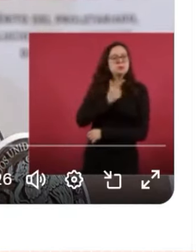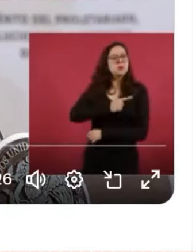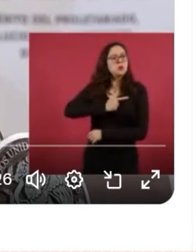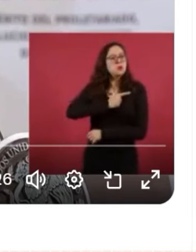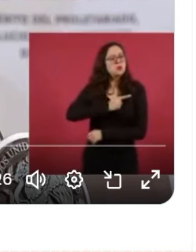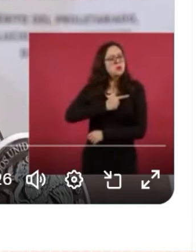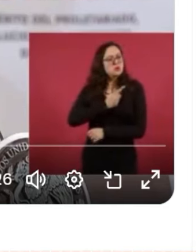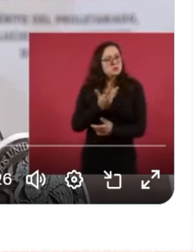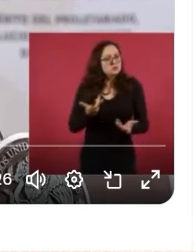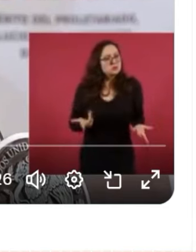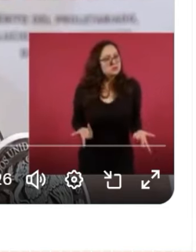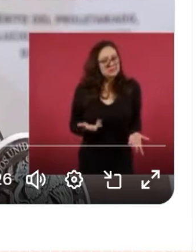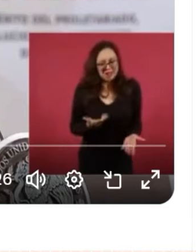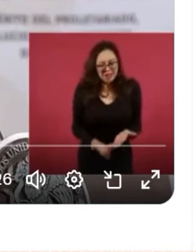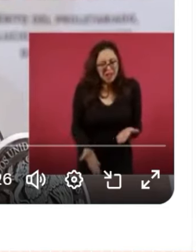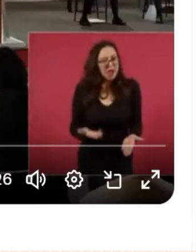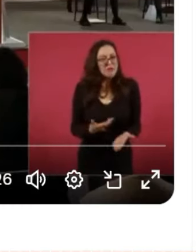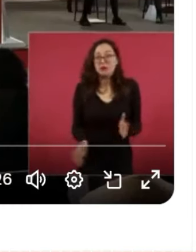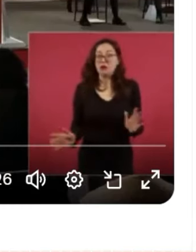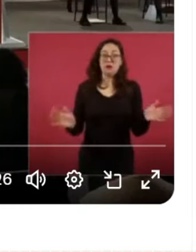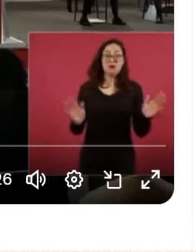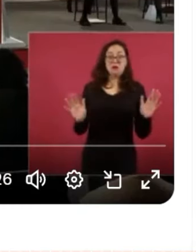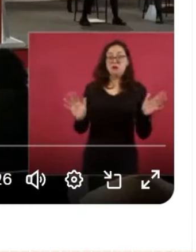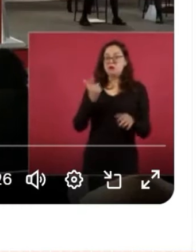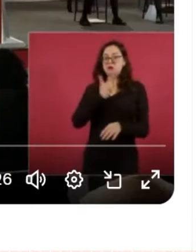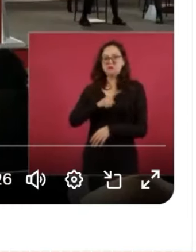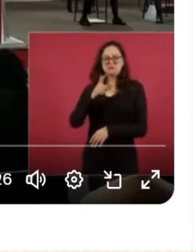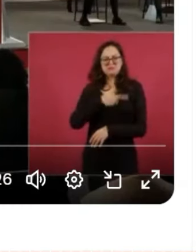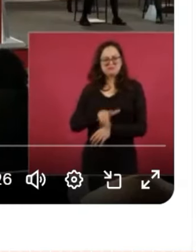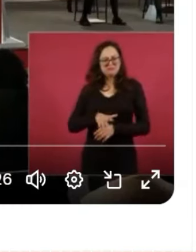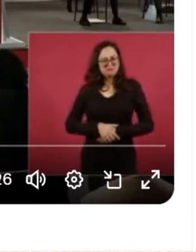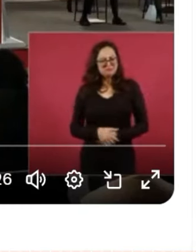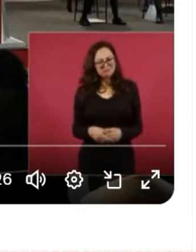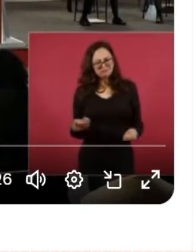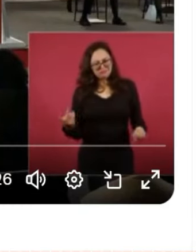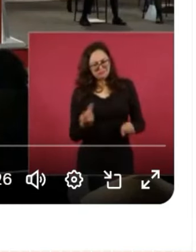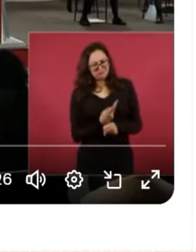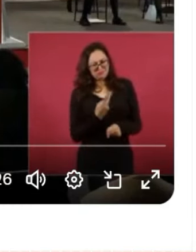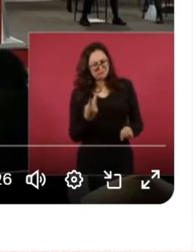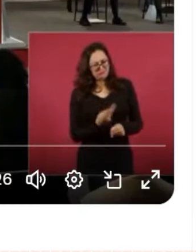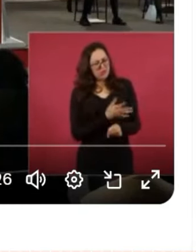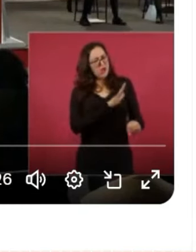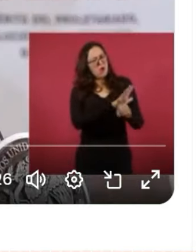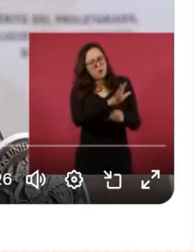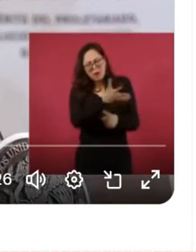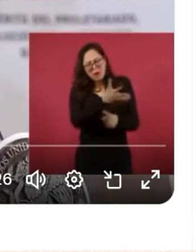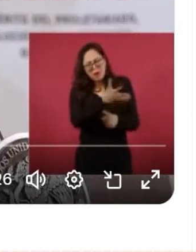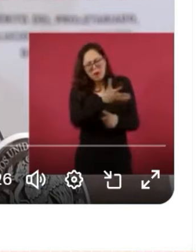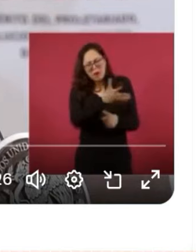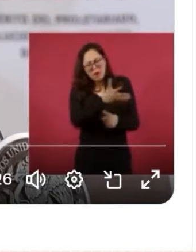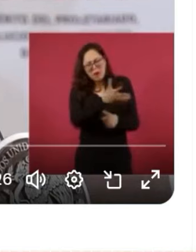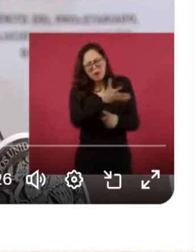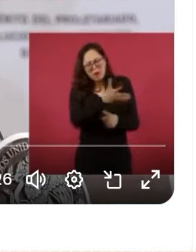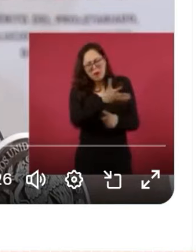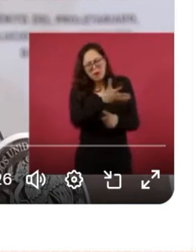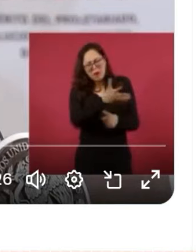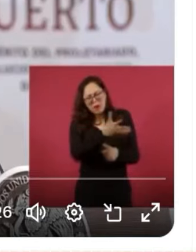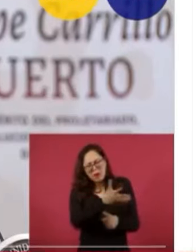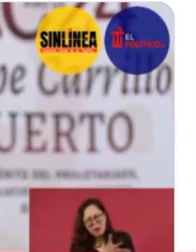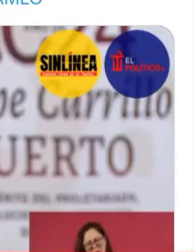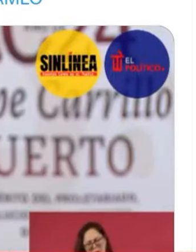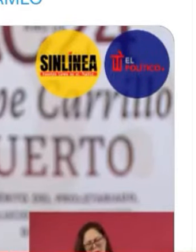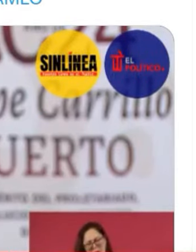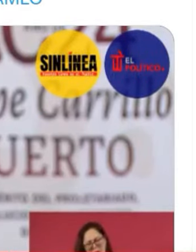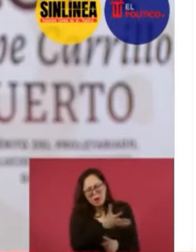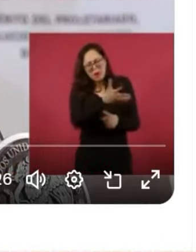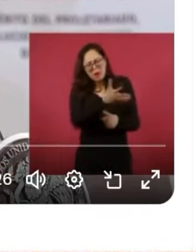aplican la Constitución, cuando no les conviene piden que se interprete y se burle. Pero ahí